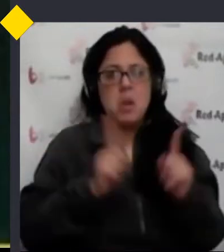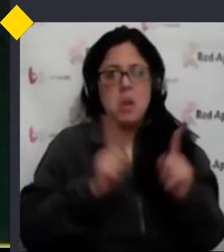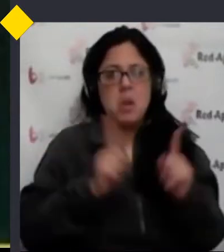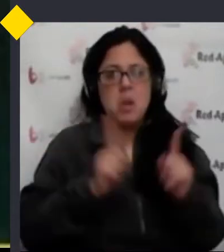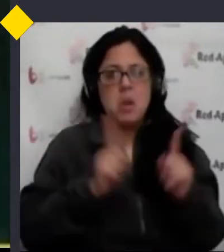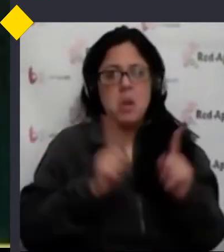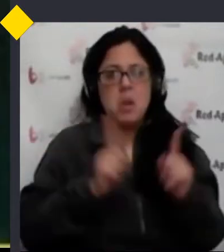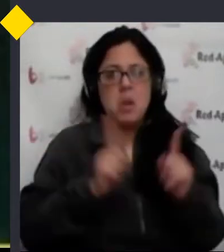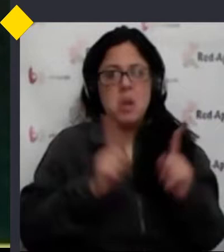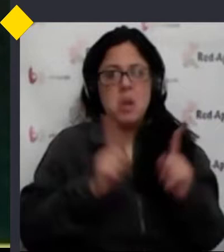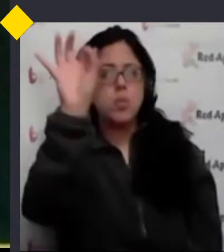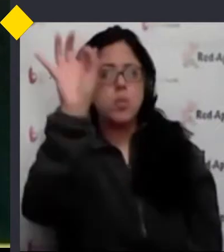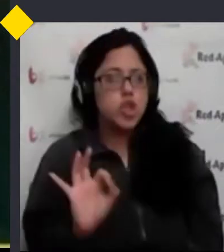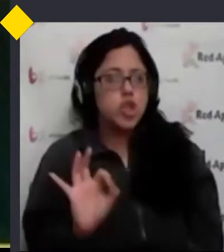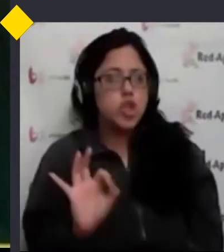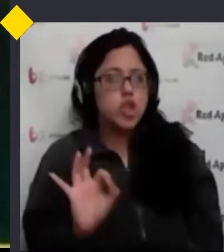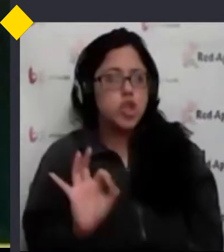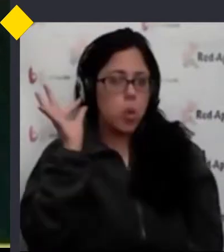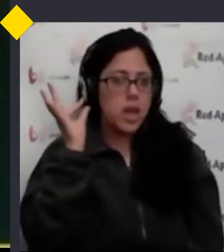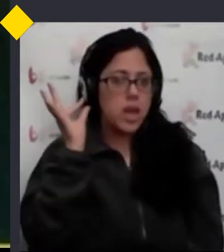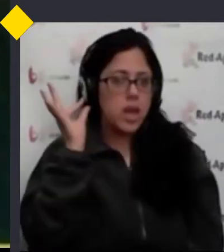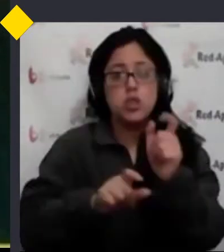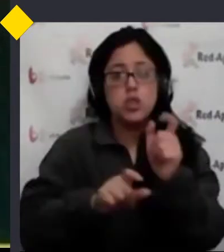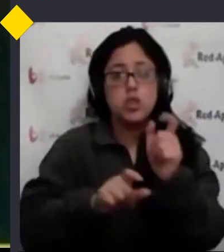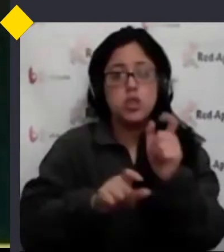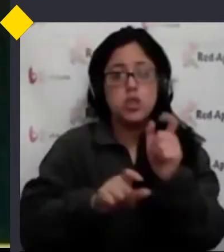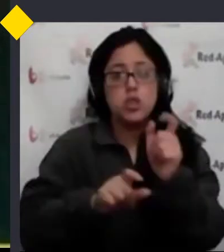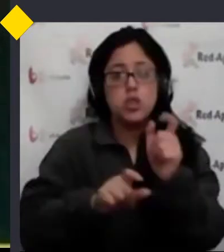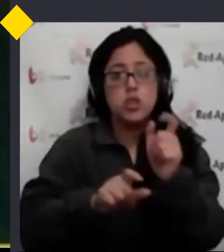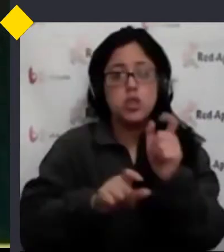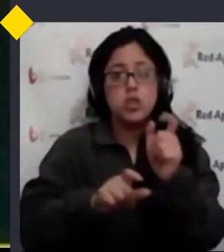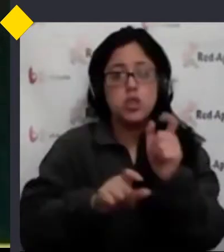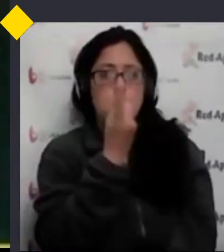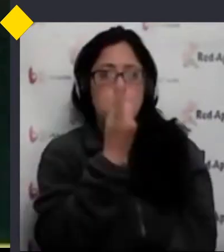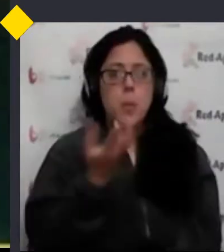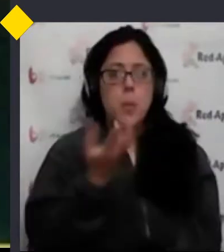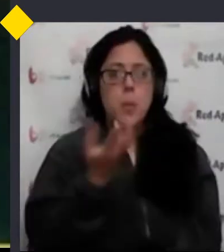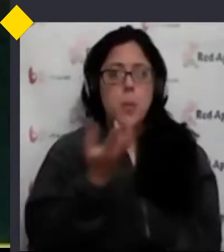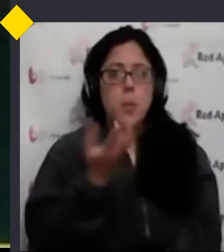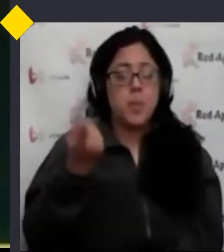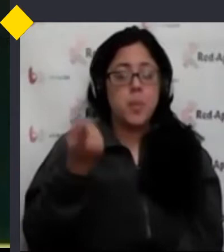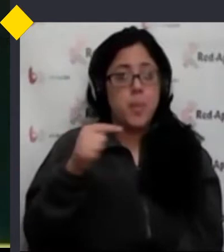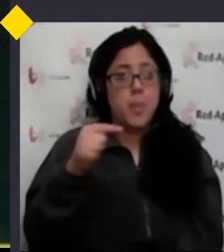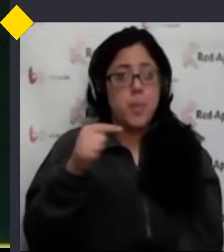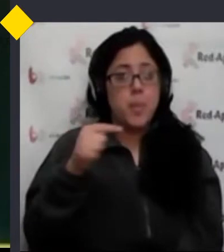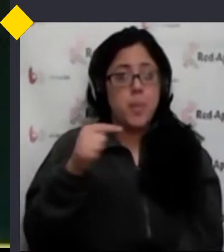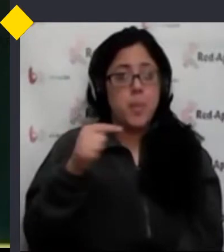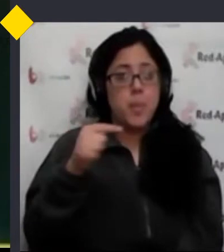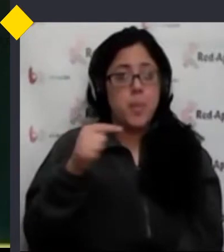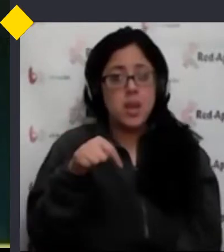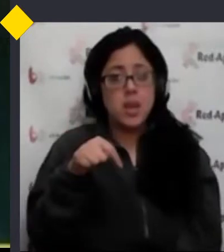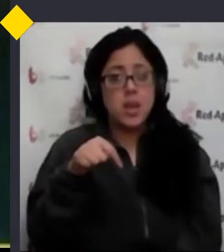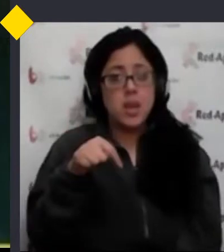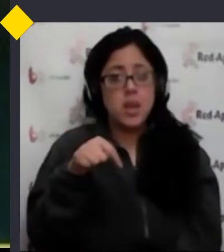mujeres en la sociedad. Las personas con discapacidad también he visto cifras. En nuestro caso, hay papers desde